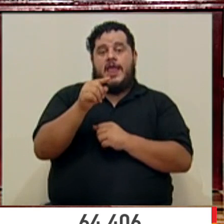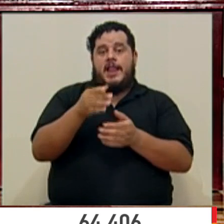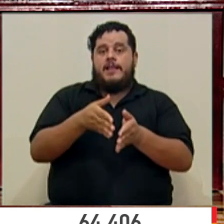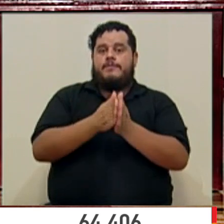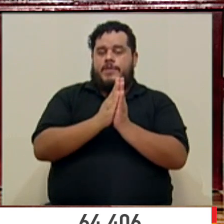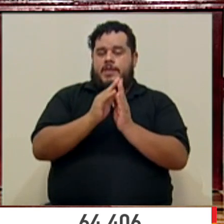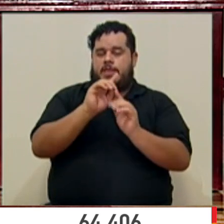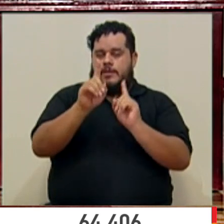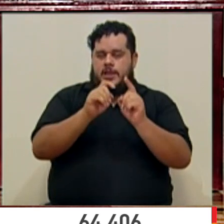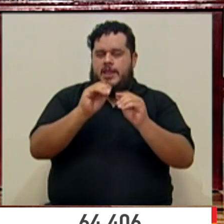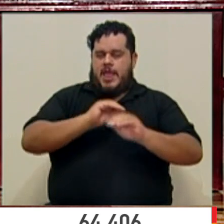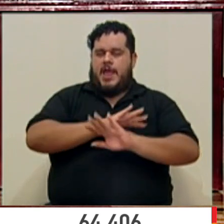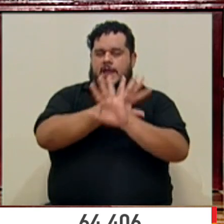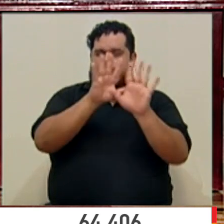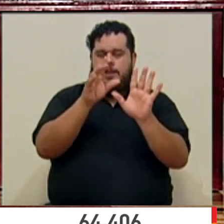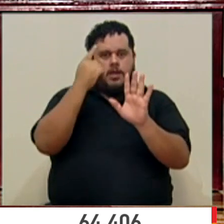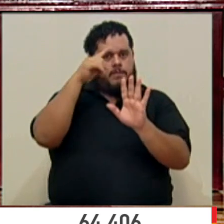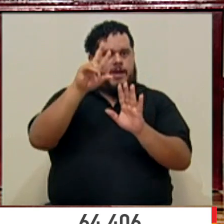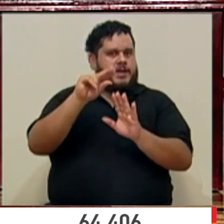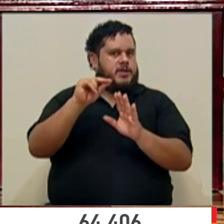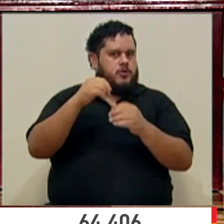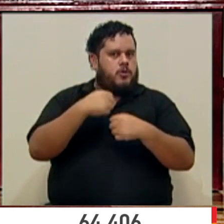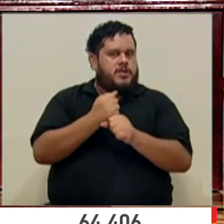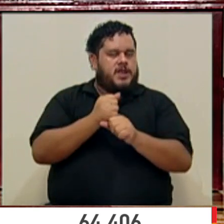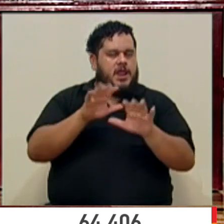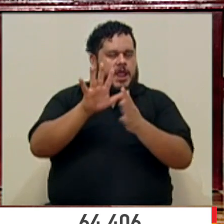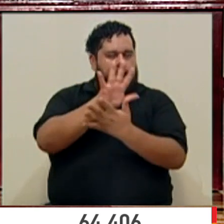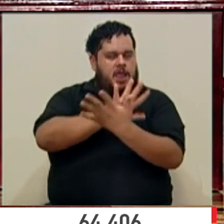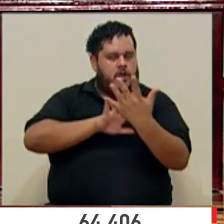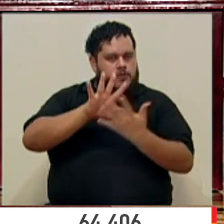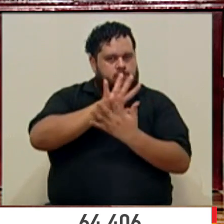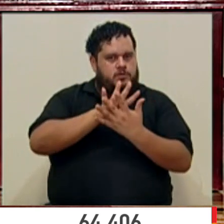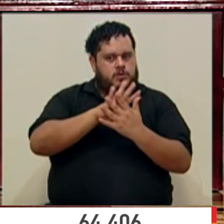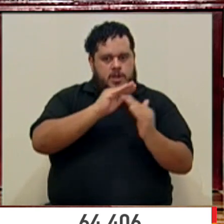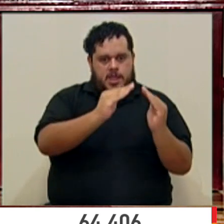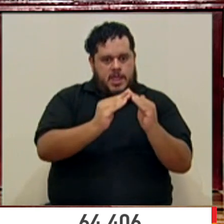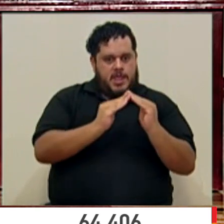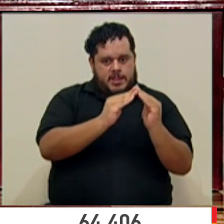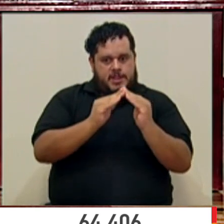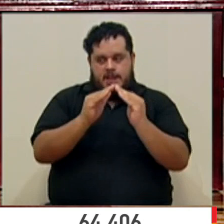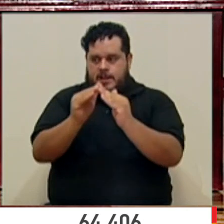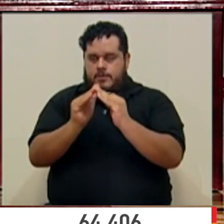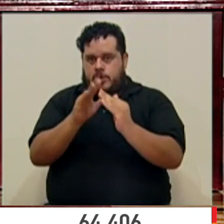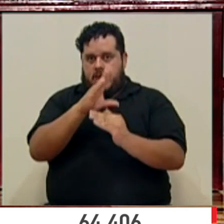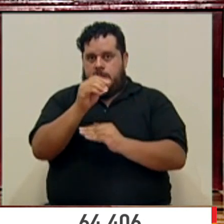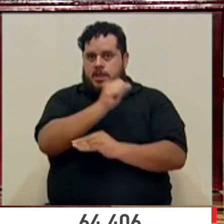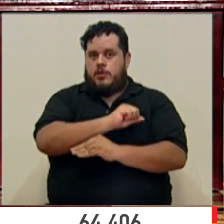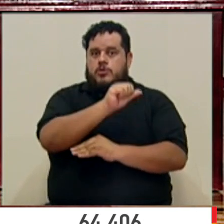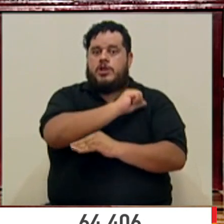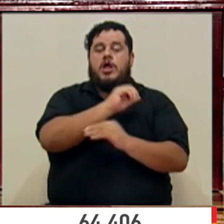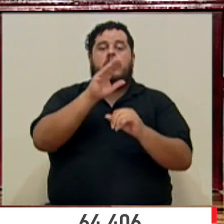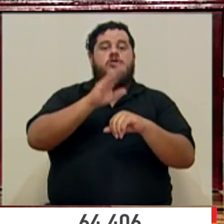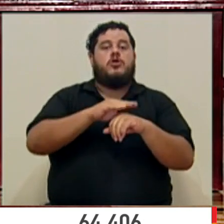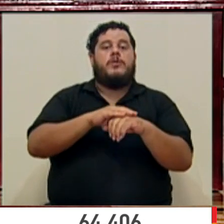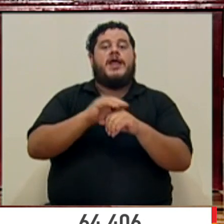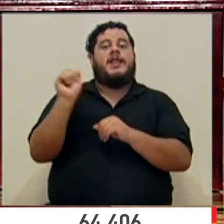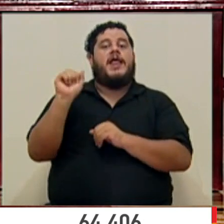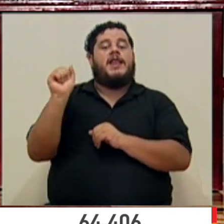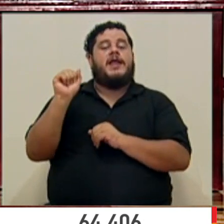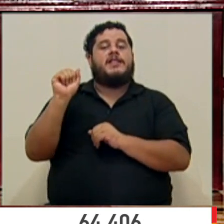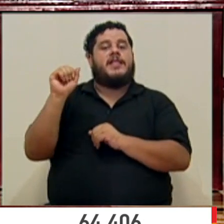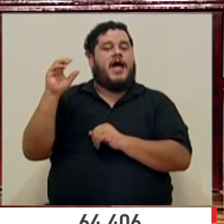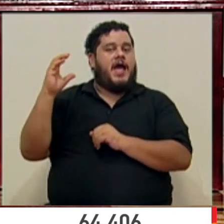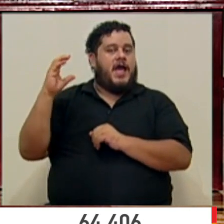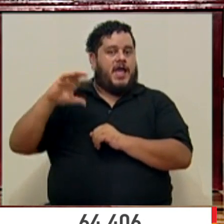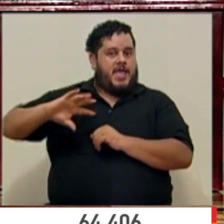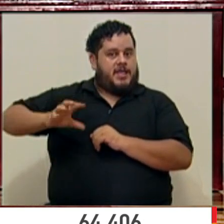que se aclare para no generar confusión entre la población y autoridades sobre la alerta naranja en el